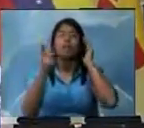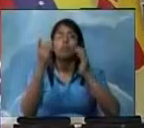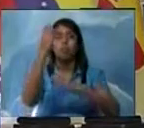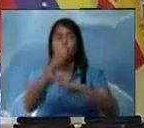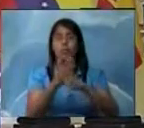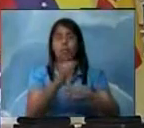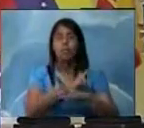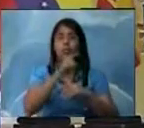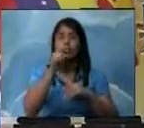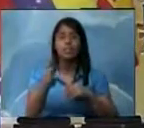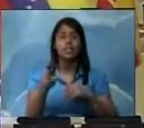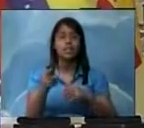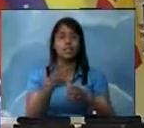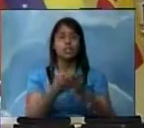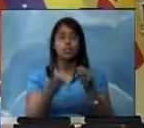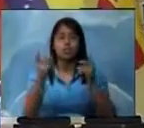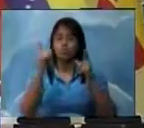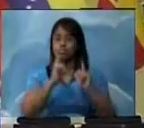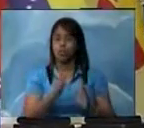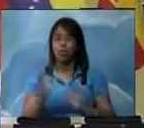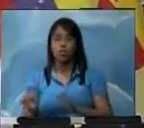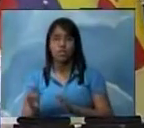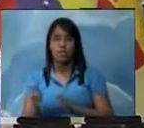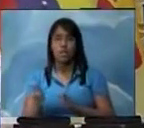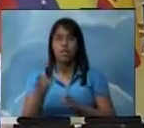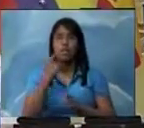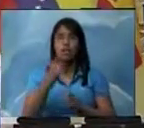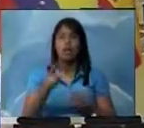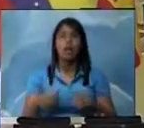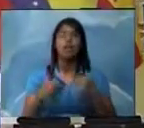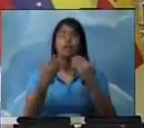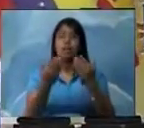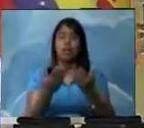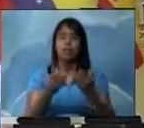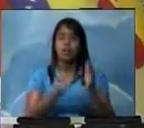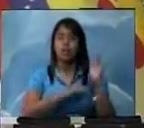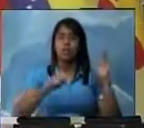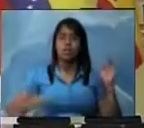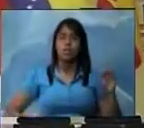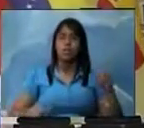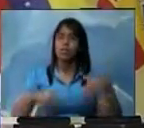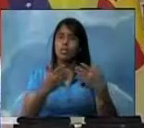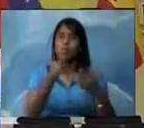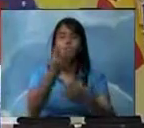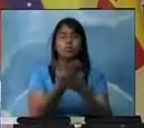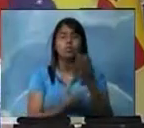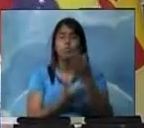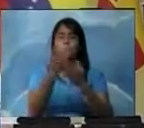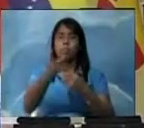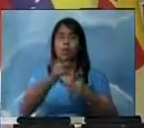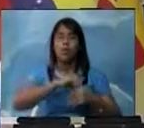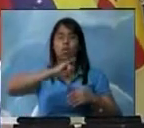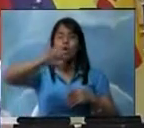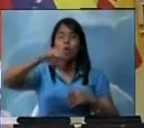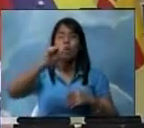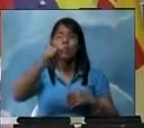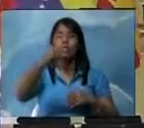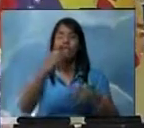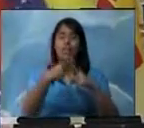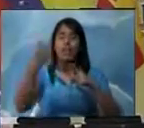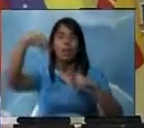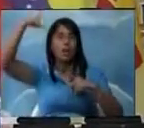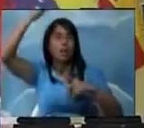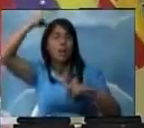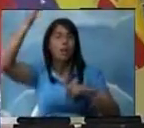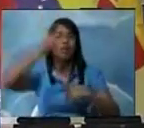por medio de su oficial, dice, el Señor entregó en sus manos a Joacim, rey de